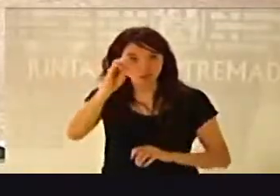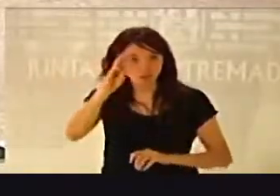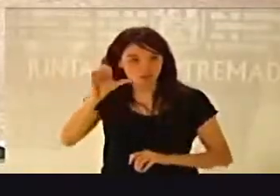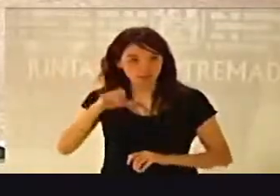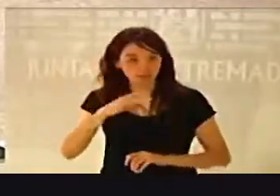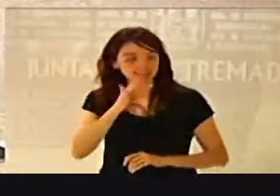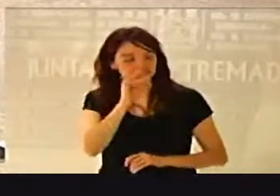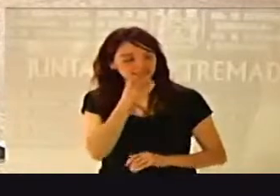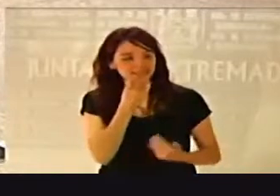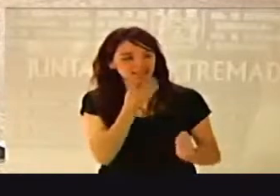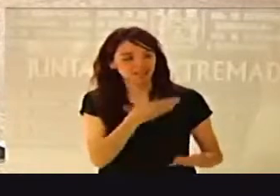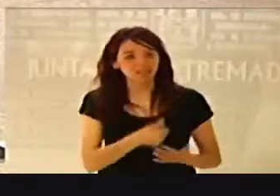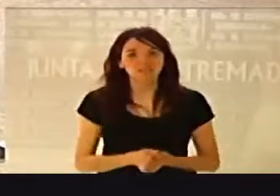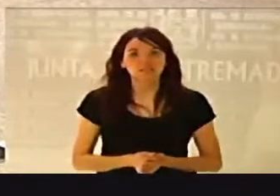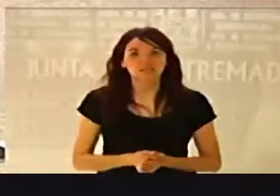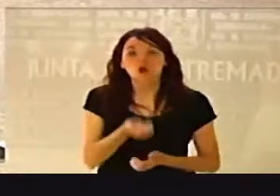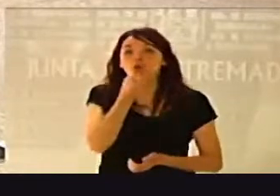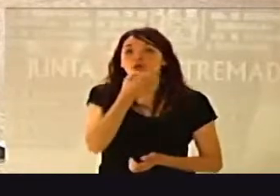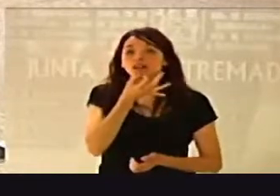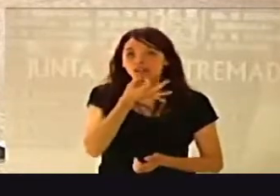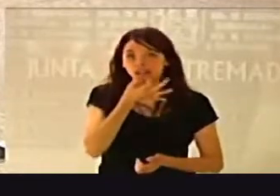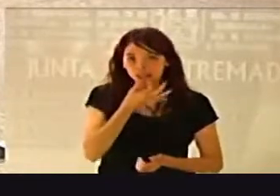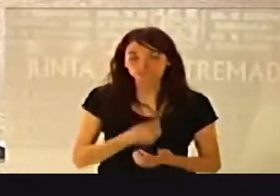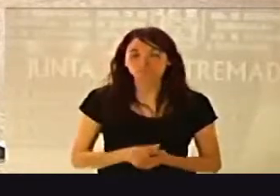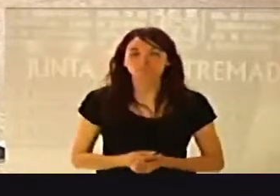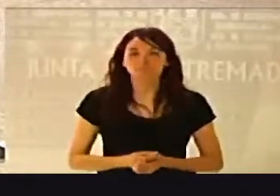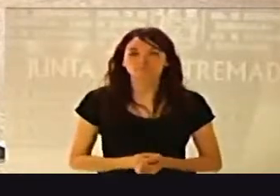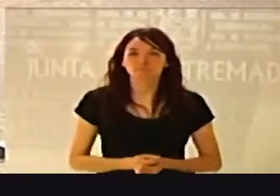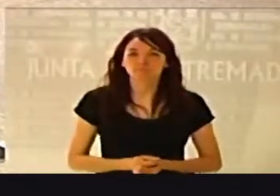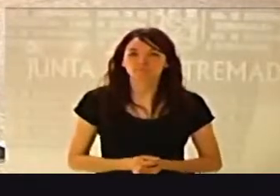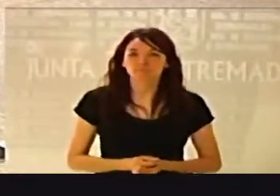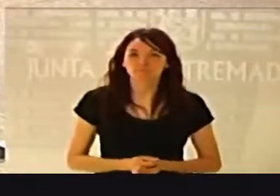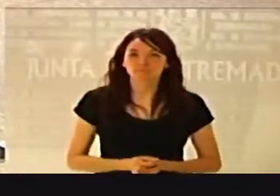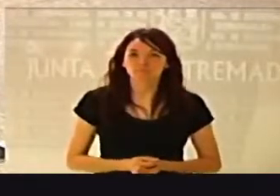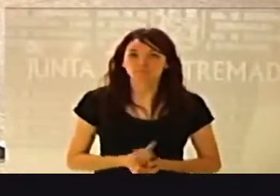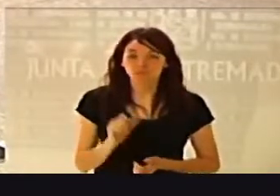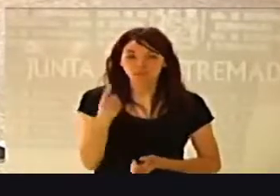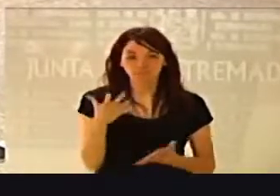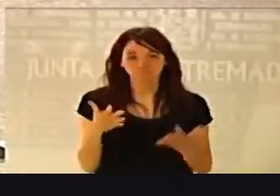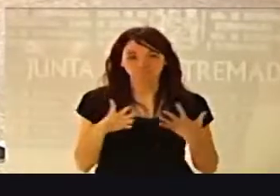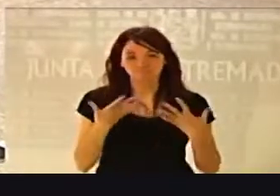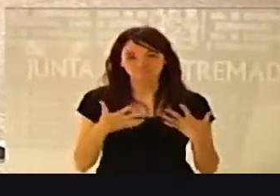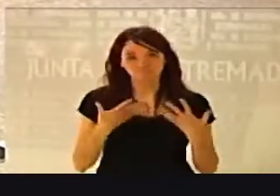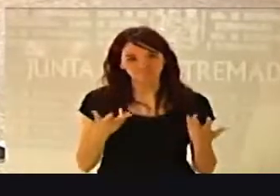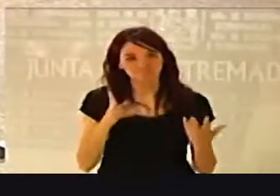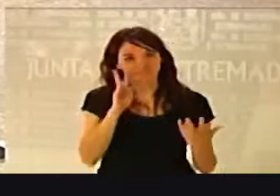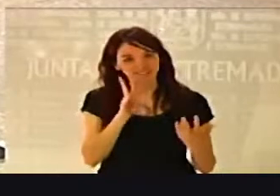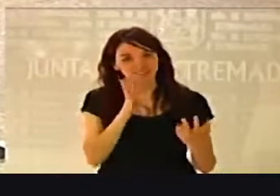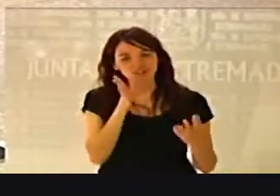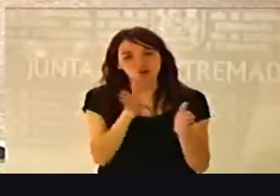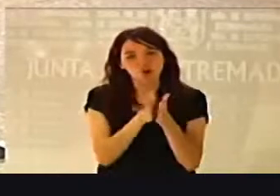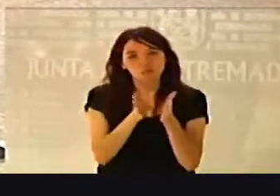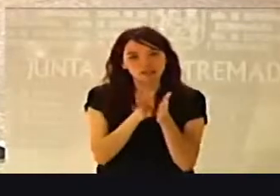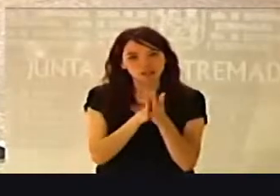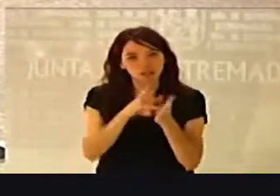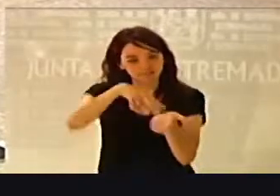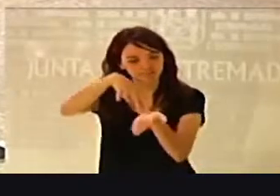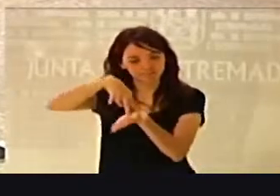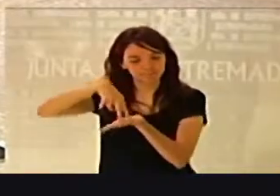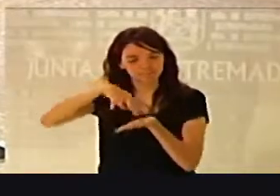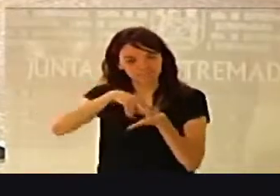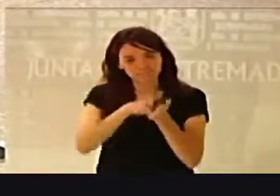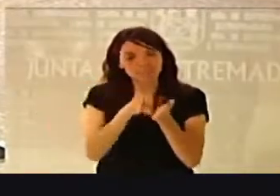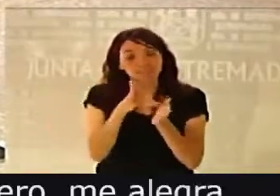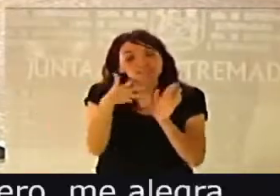Sí, gracias, Concha. Buenas tardes. Lo primero, que me alegra mucho ver a compañeros por ahí, por sala de prensa, que eso significa de que